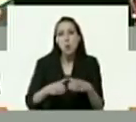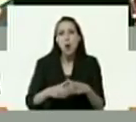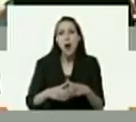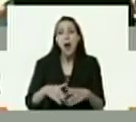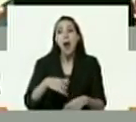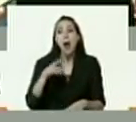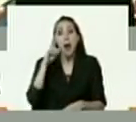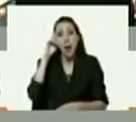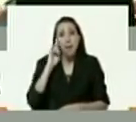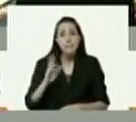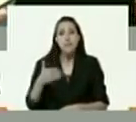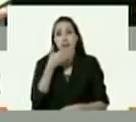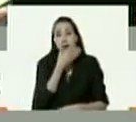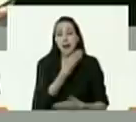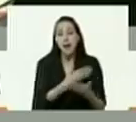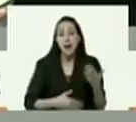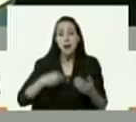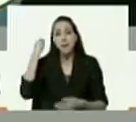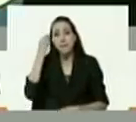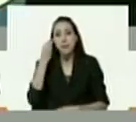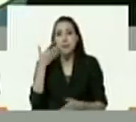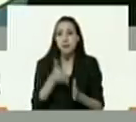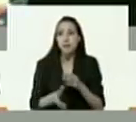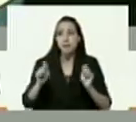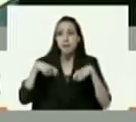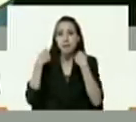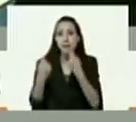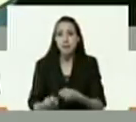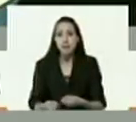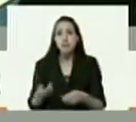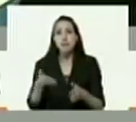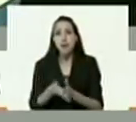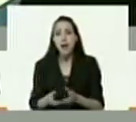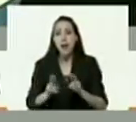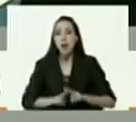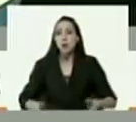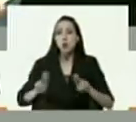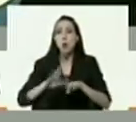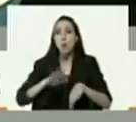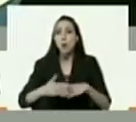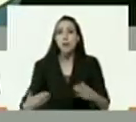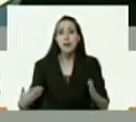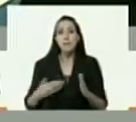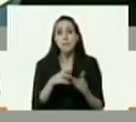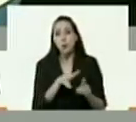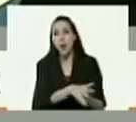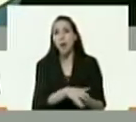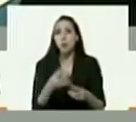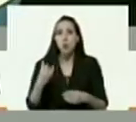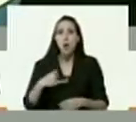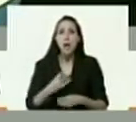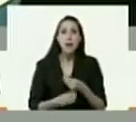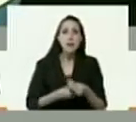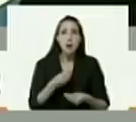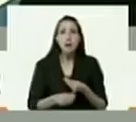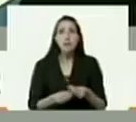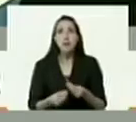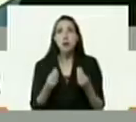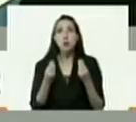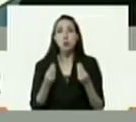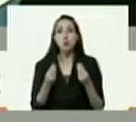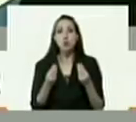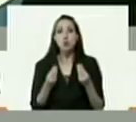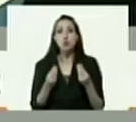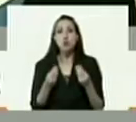entonces piensen su membresía de las Naciones Unidas, porque la están violando en todas sus partes. Creemos que se puede hacer mucho más